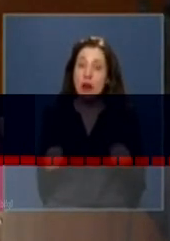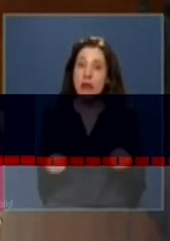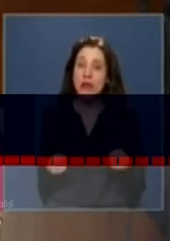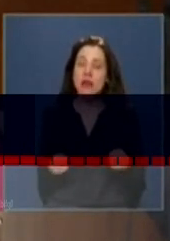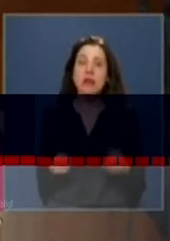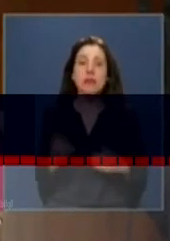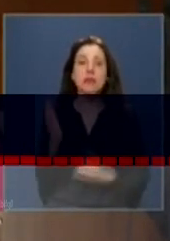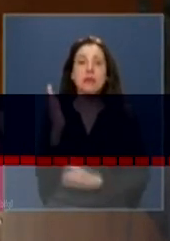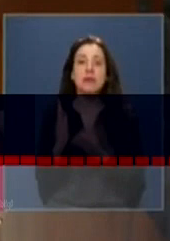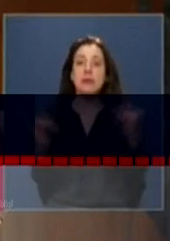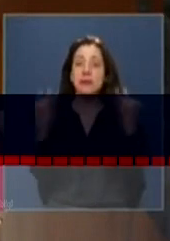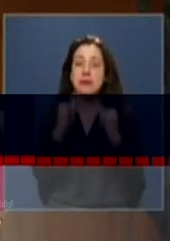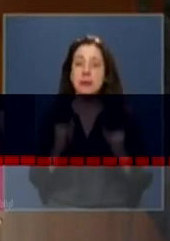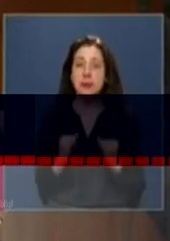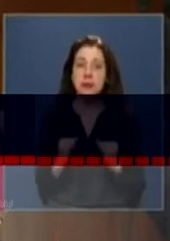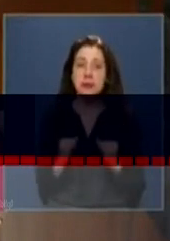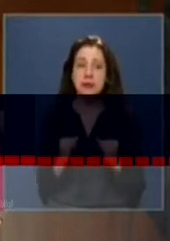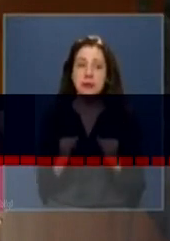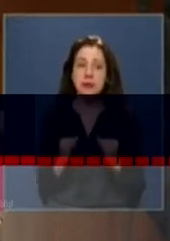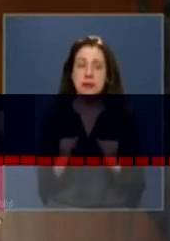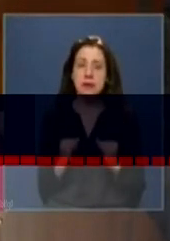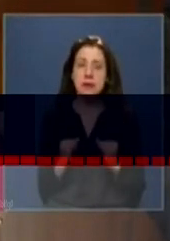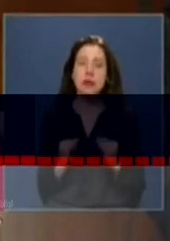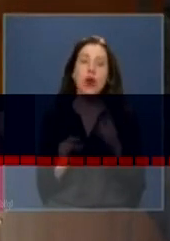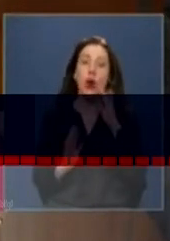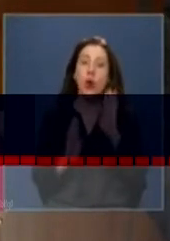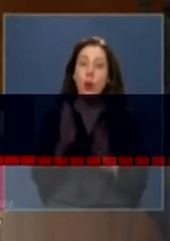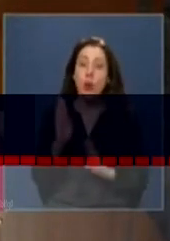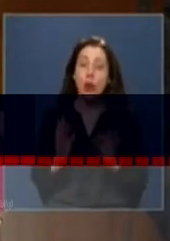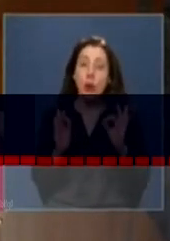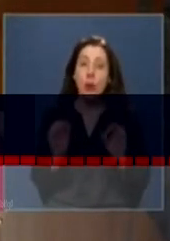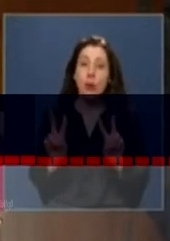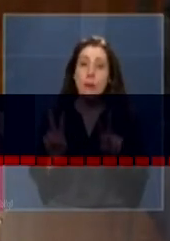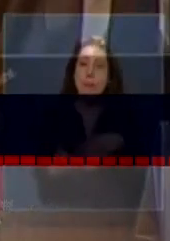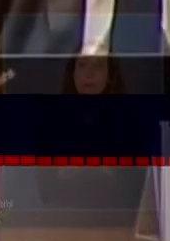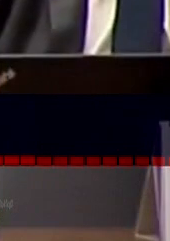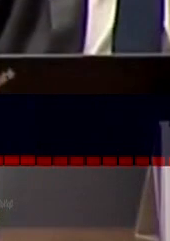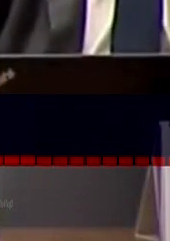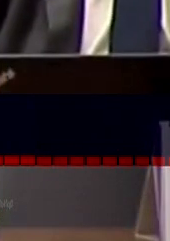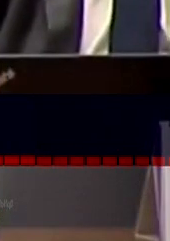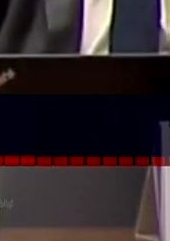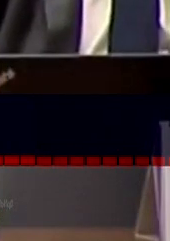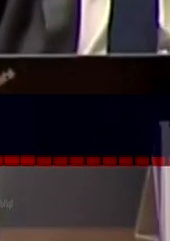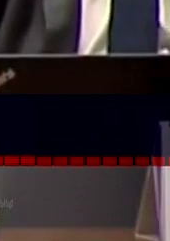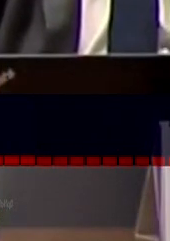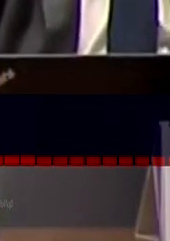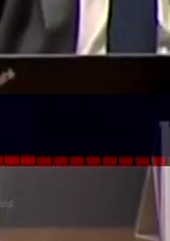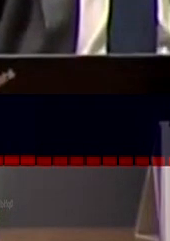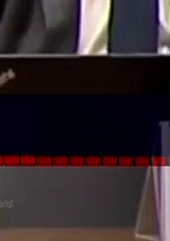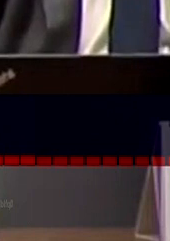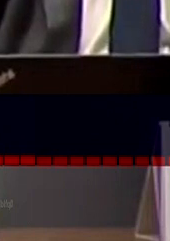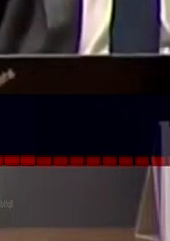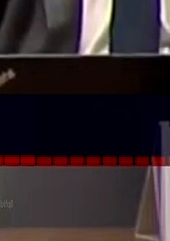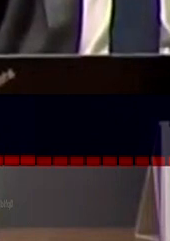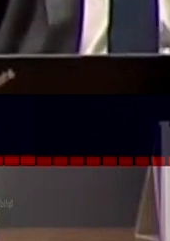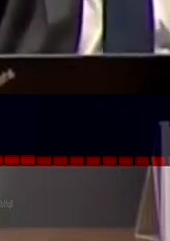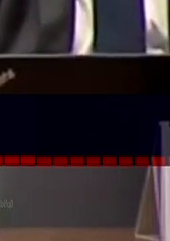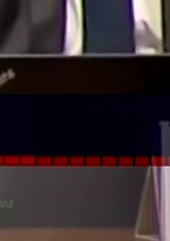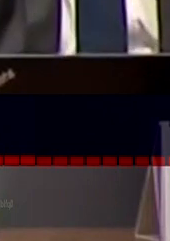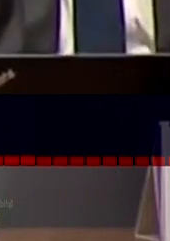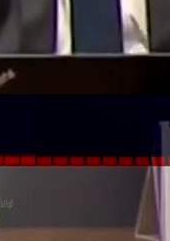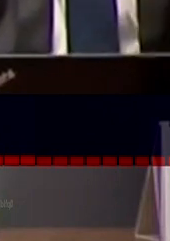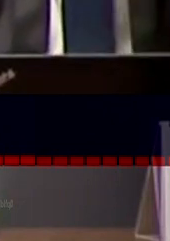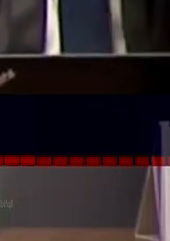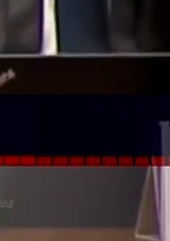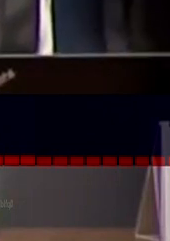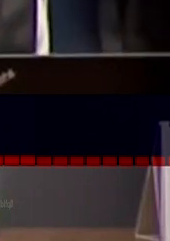la acusación constitucional en su contra, con lo que había quedado suspendido del cargo. El libelo logró avanzar al Senado con 80 votos a